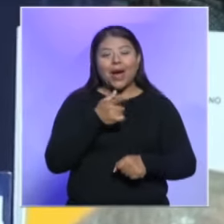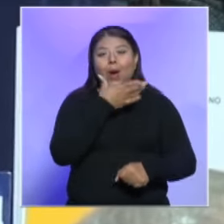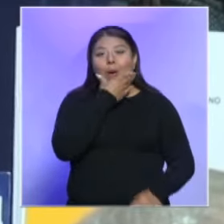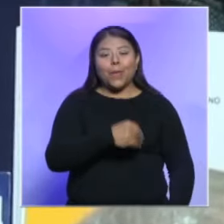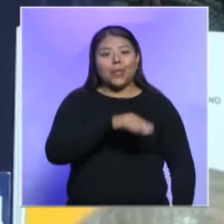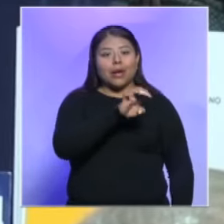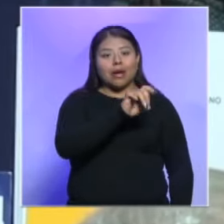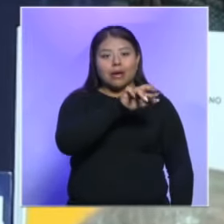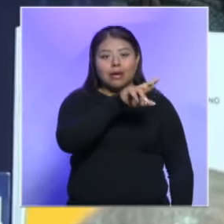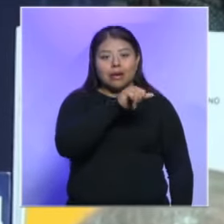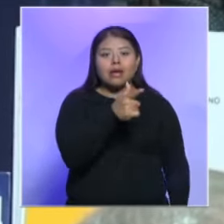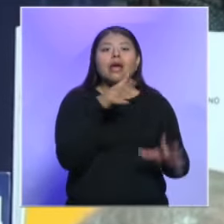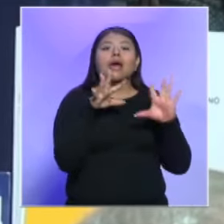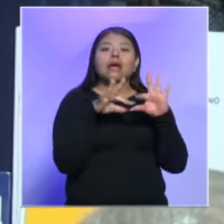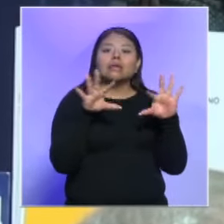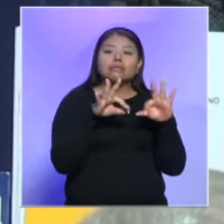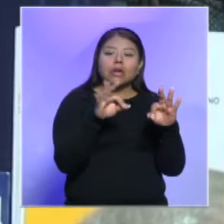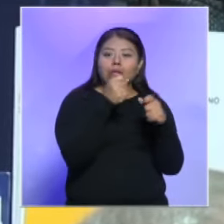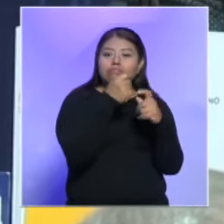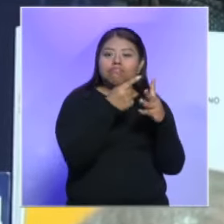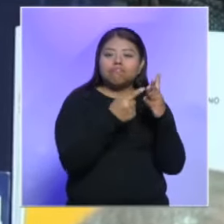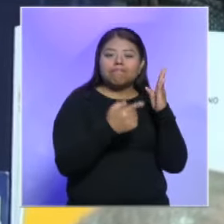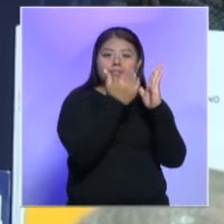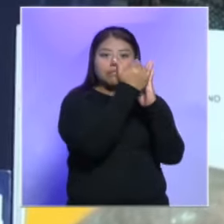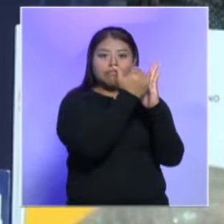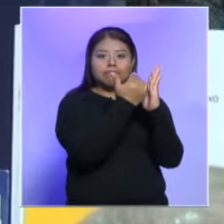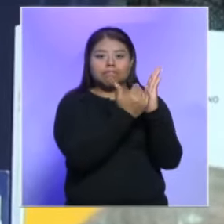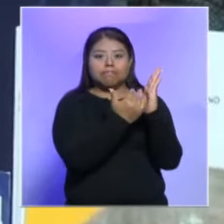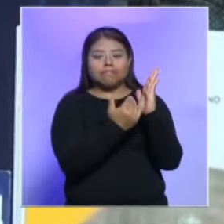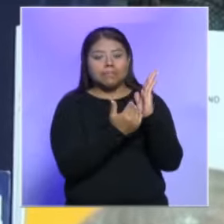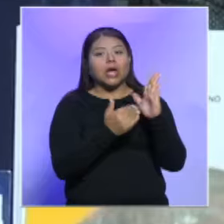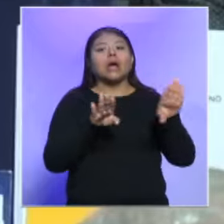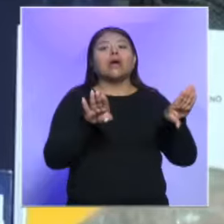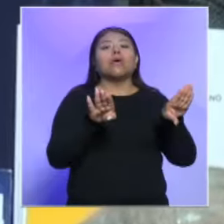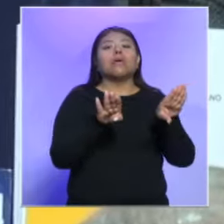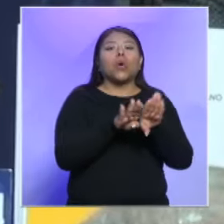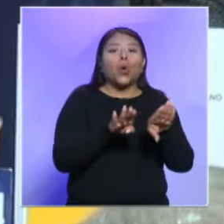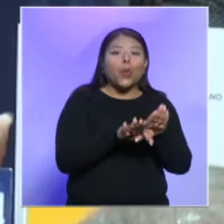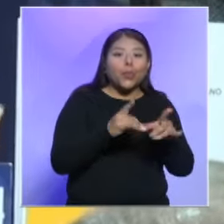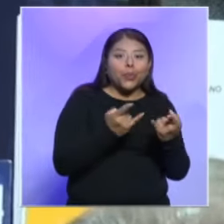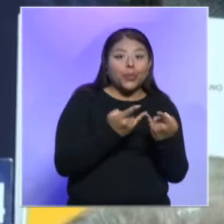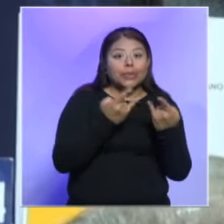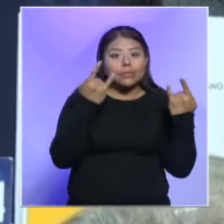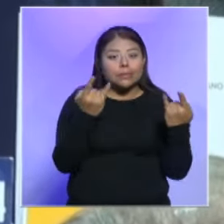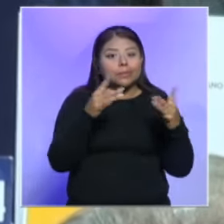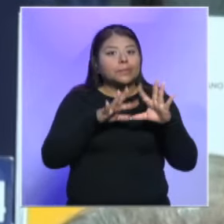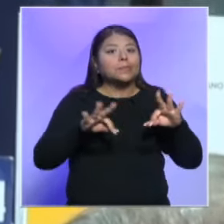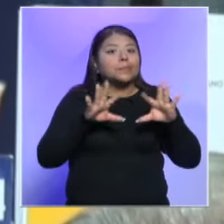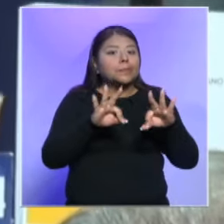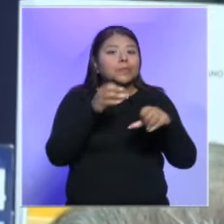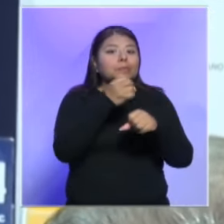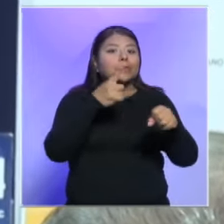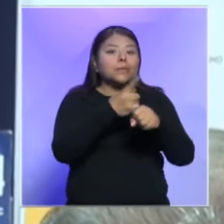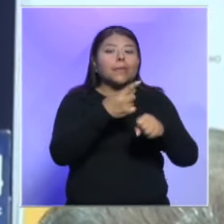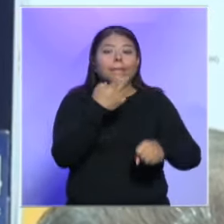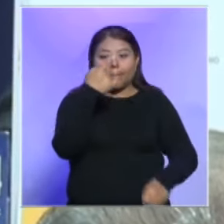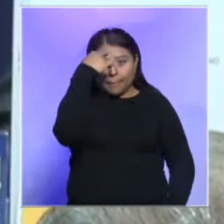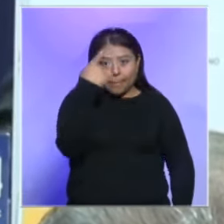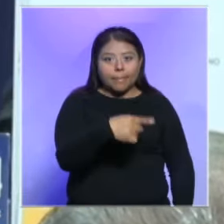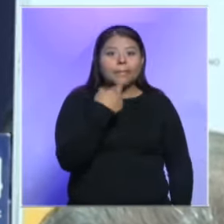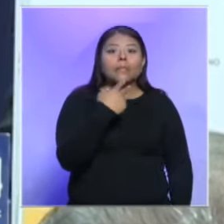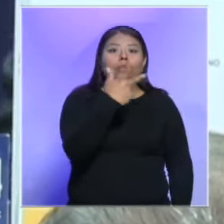la creación de este índice de desempeño de regulación. Nos habla de las oportunidades de mejora, de qué es lo que